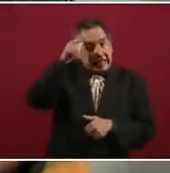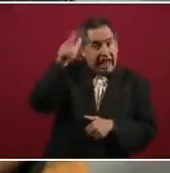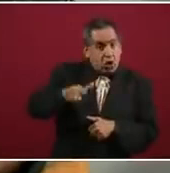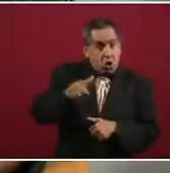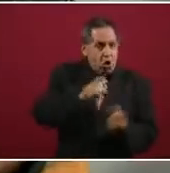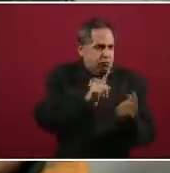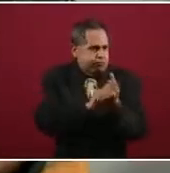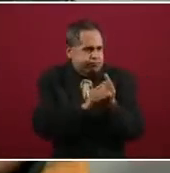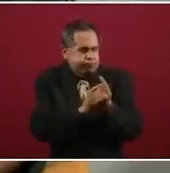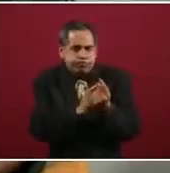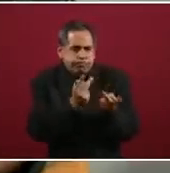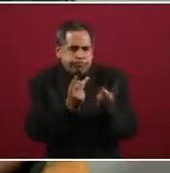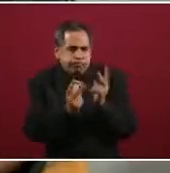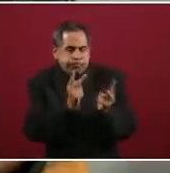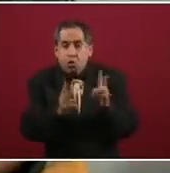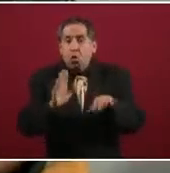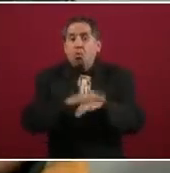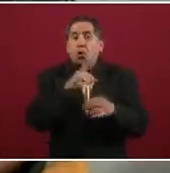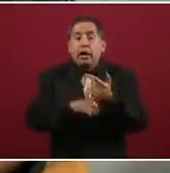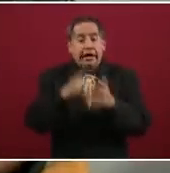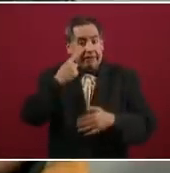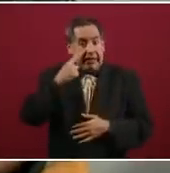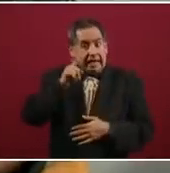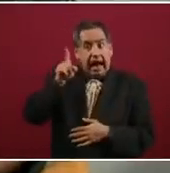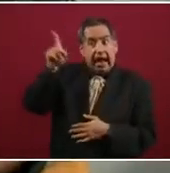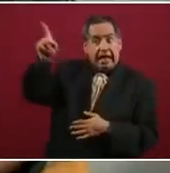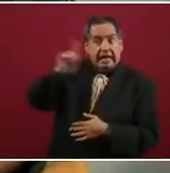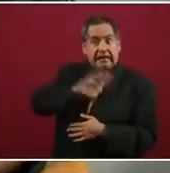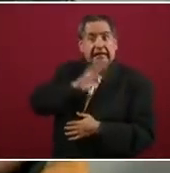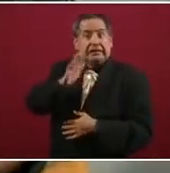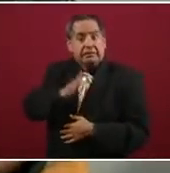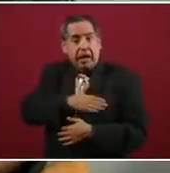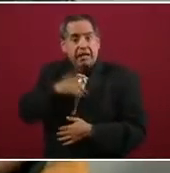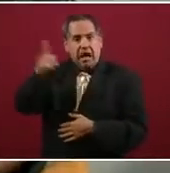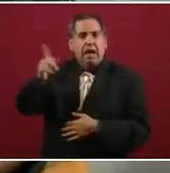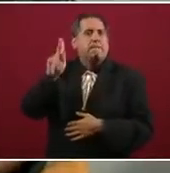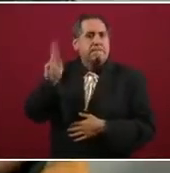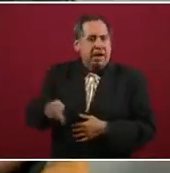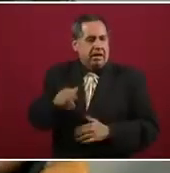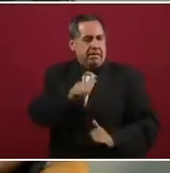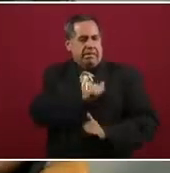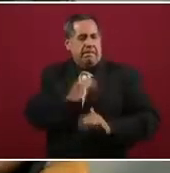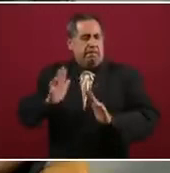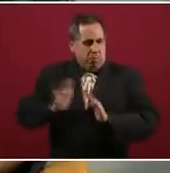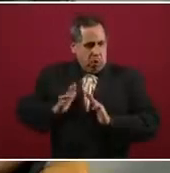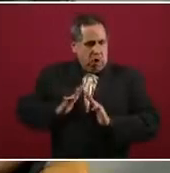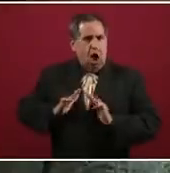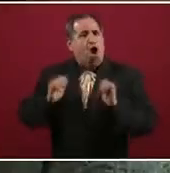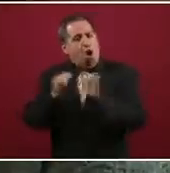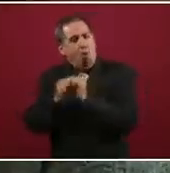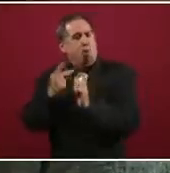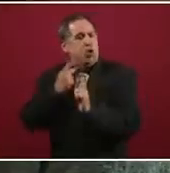dos mandos porque en España mismo hay un mando militar y un mando político.